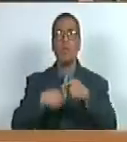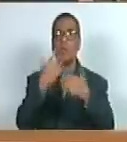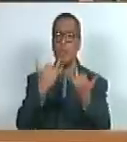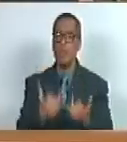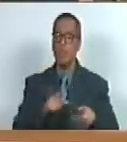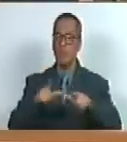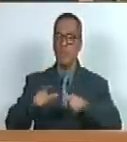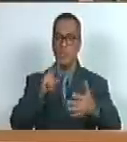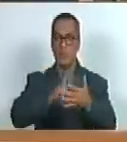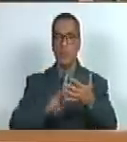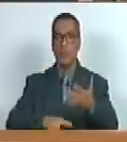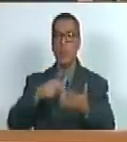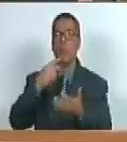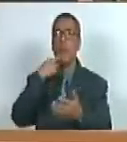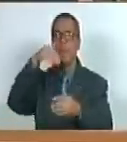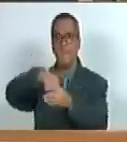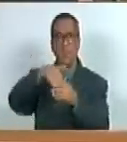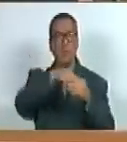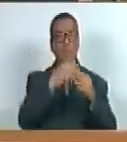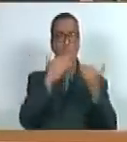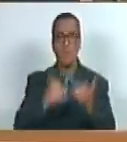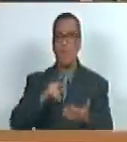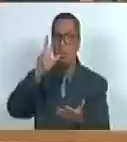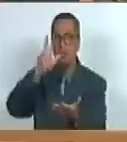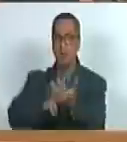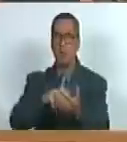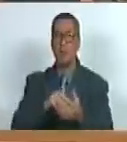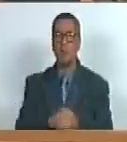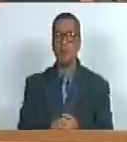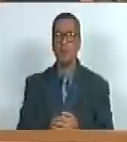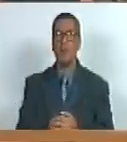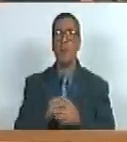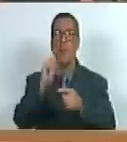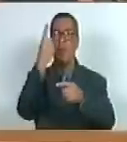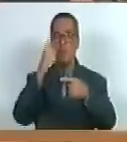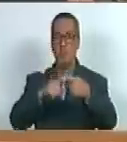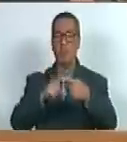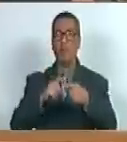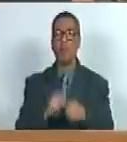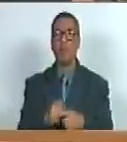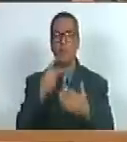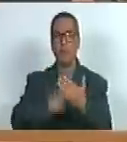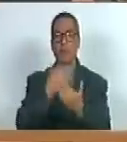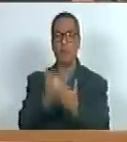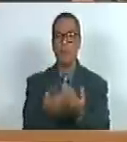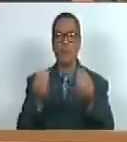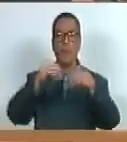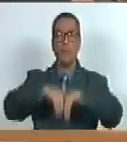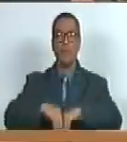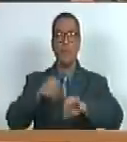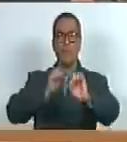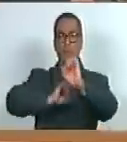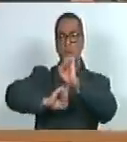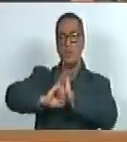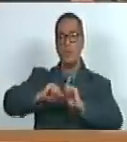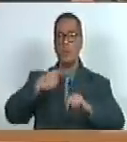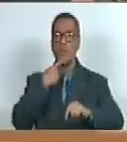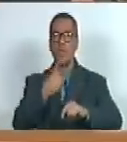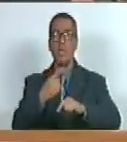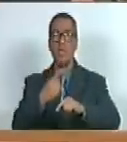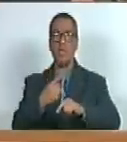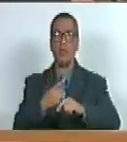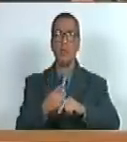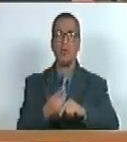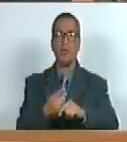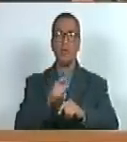leída y sometida a votación resultó aprobada primero proyecto de acuerdo en repudio a las declaraciones